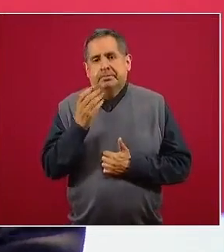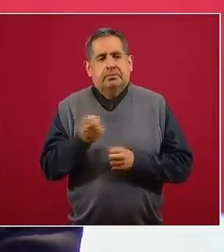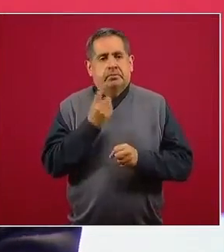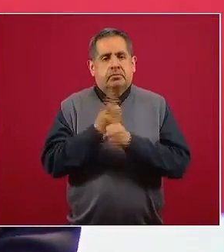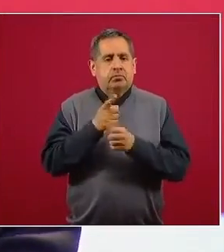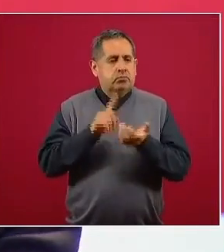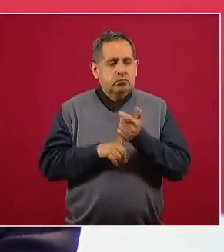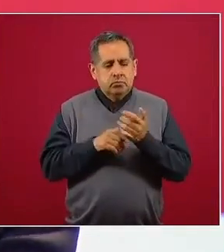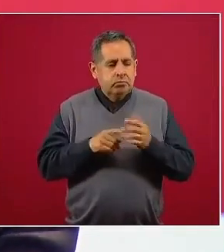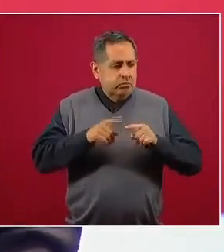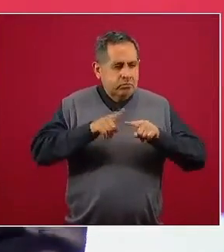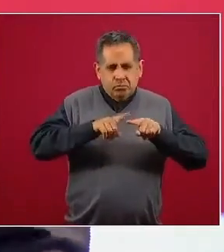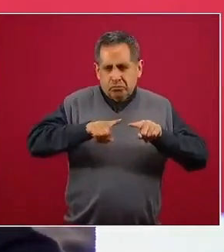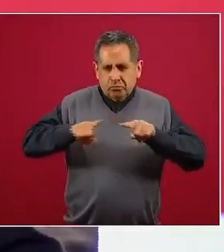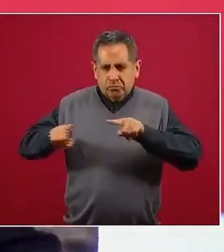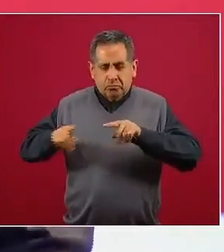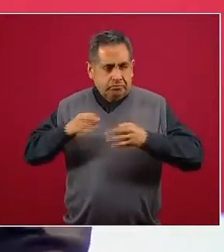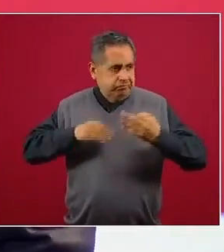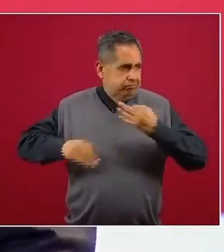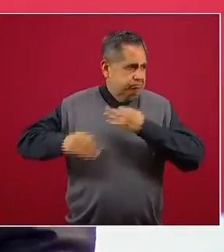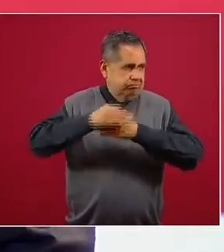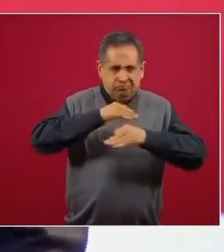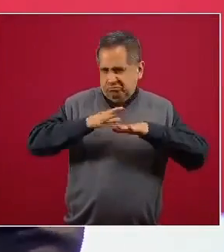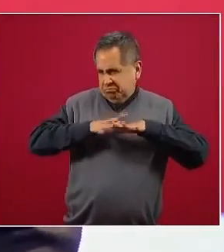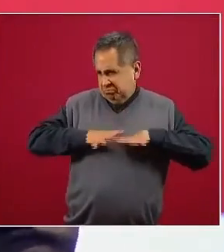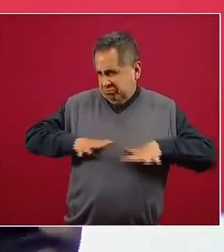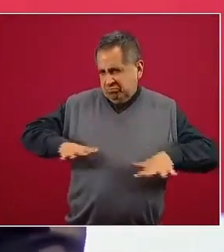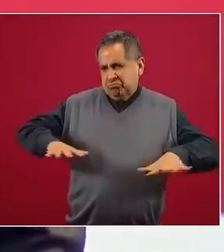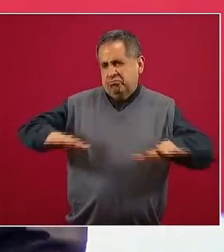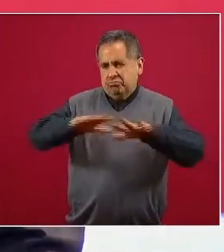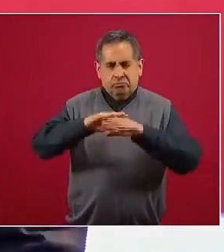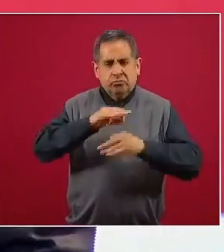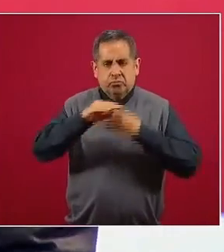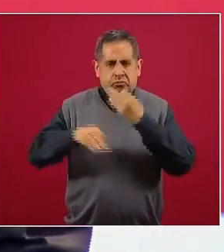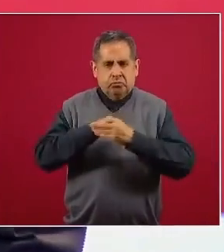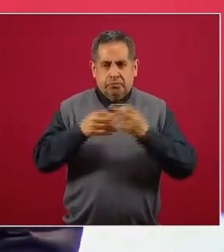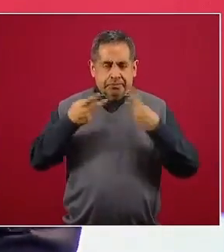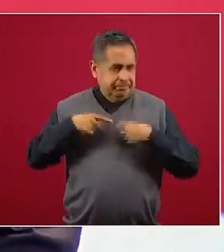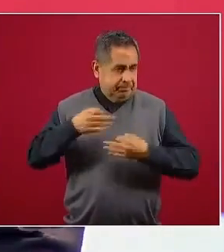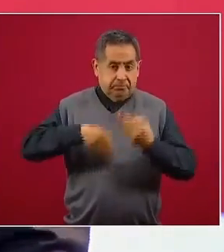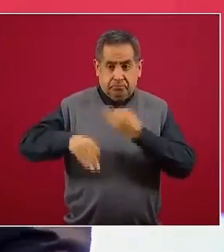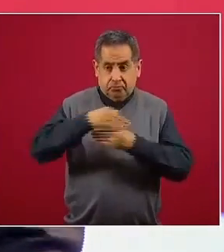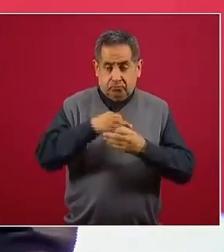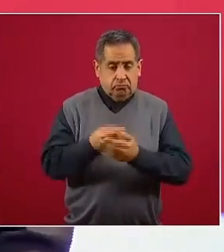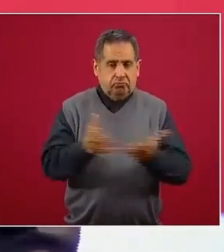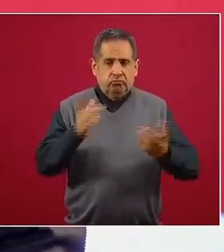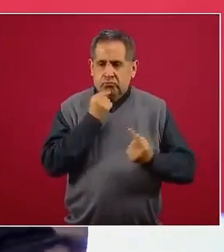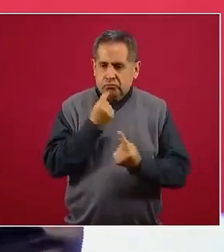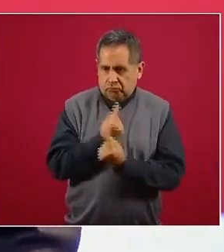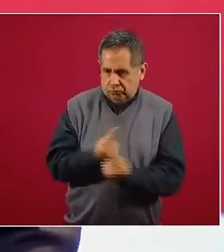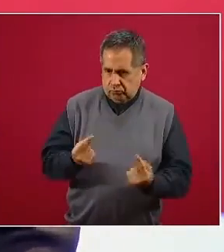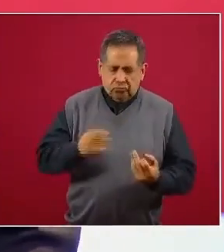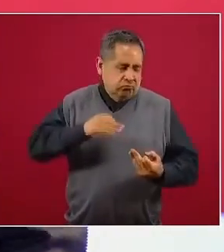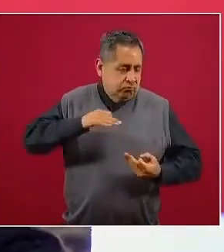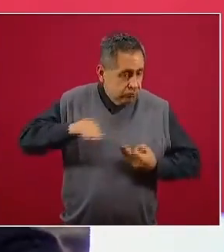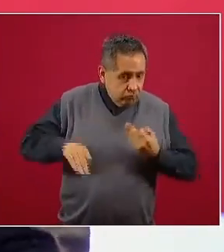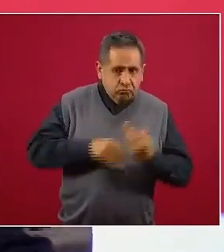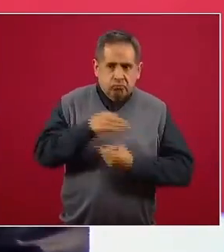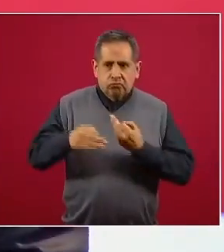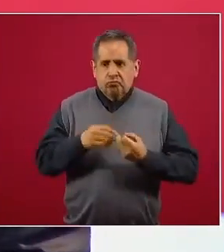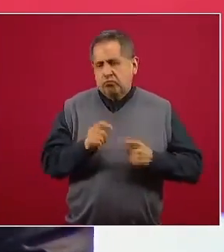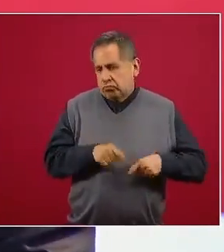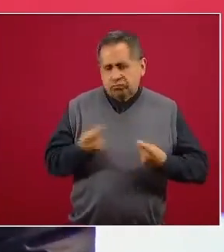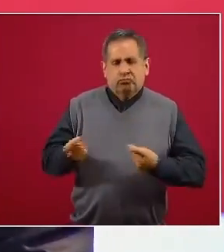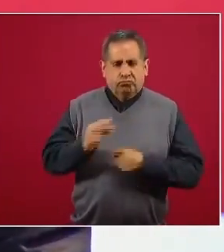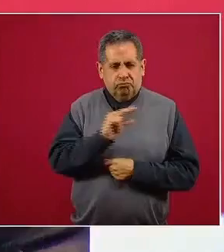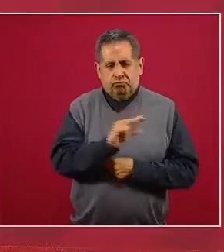de tener una cobertura universal, literalmente, es decir, que todos, en este caso los niños, todos los niños